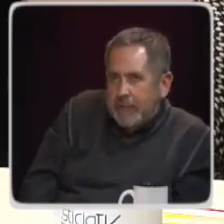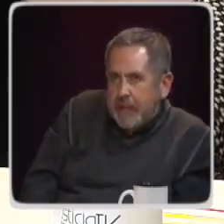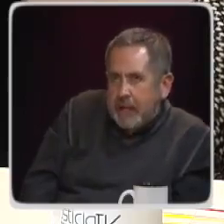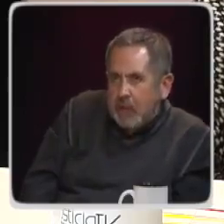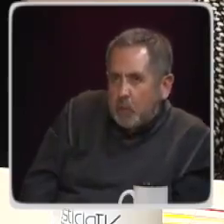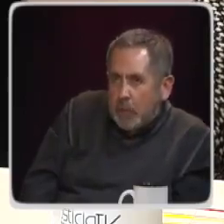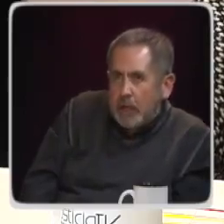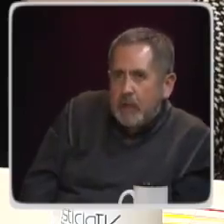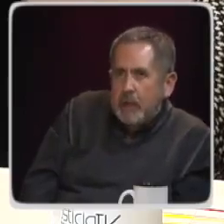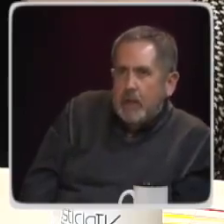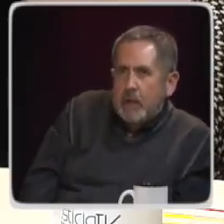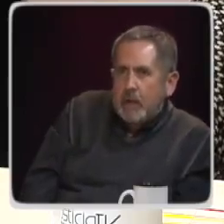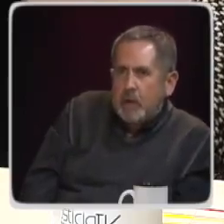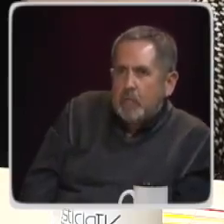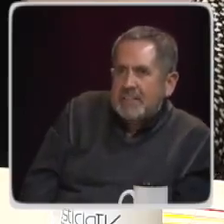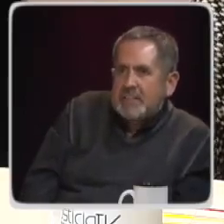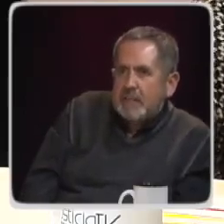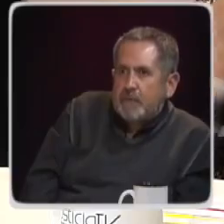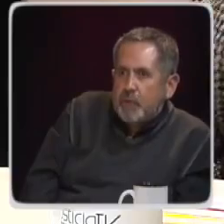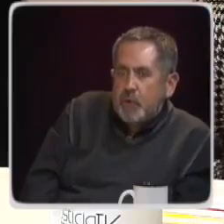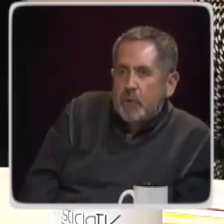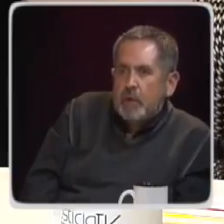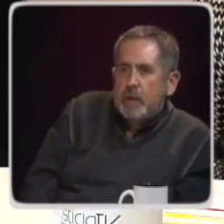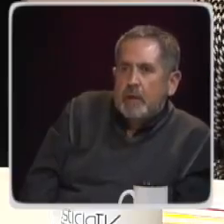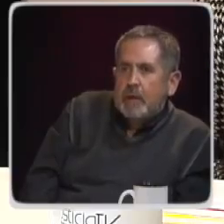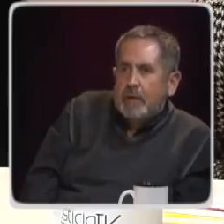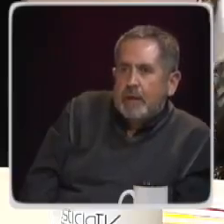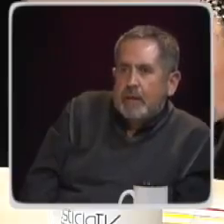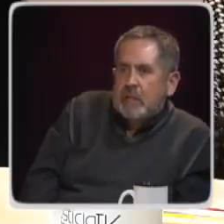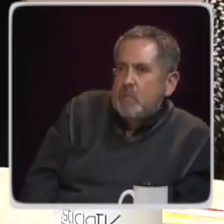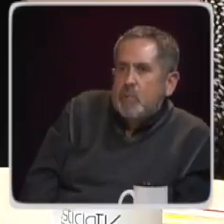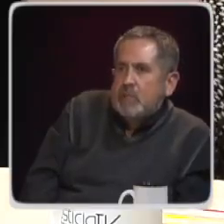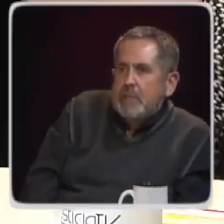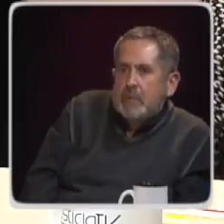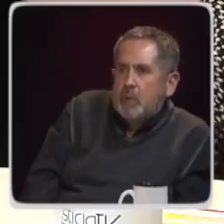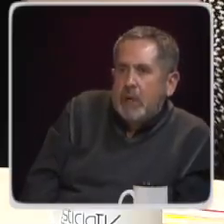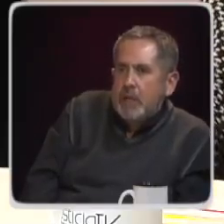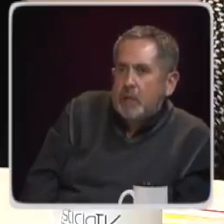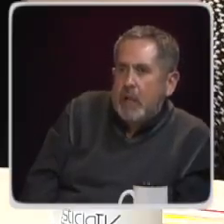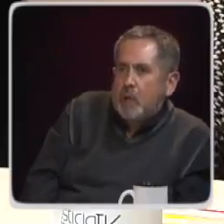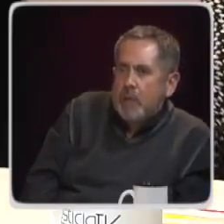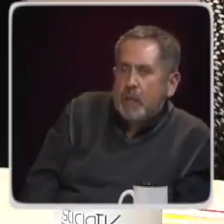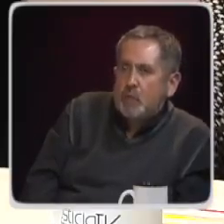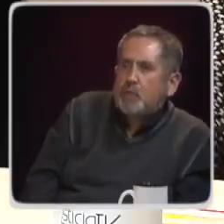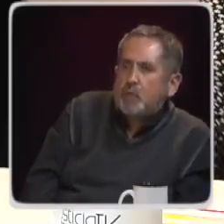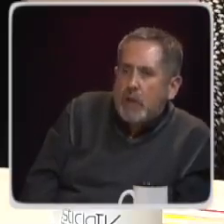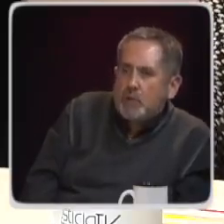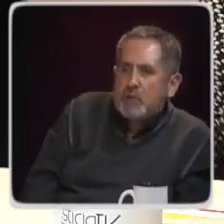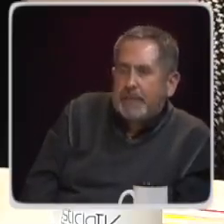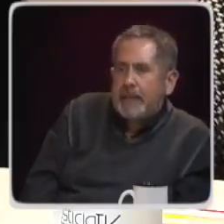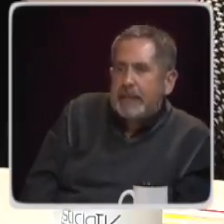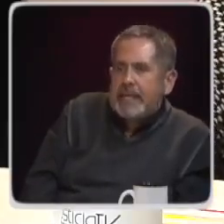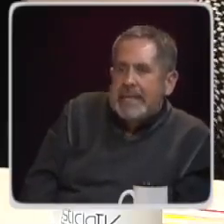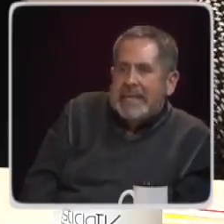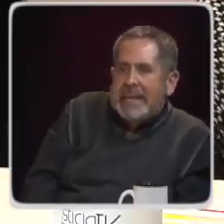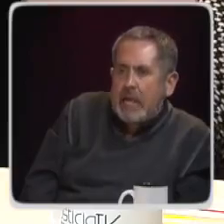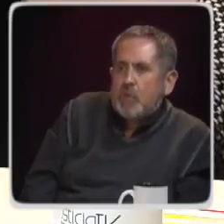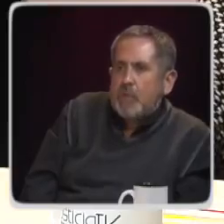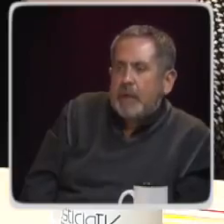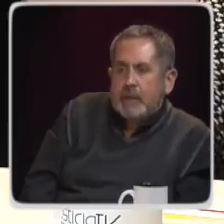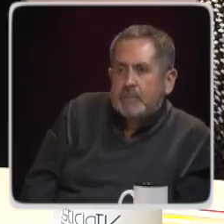integrado. Entonces, esa es la lucha que tenemos en la Cámara, porque la mayoría de los presupuestos vienen abajo